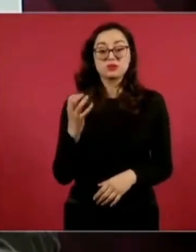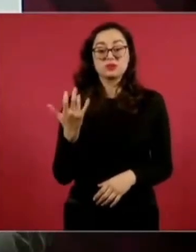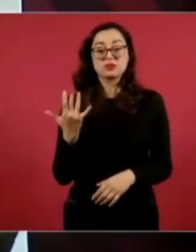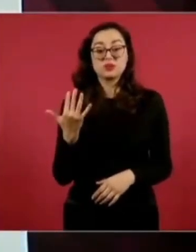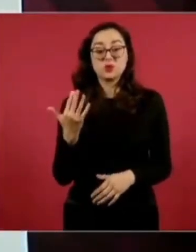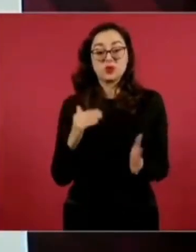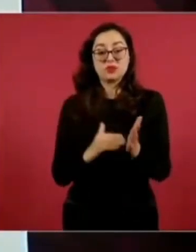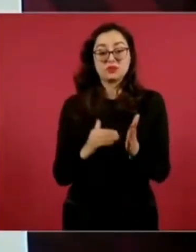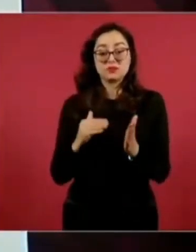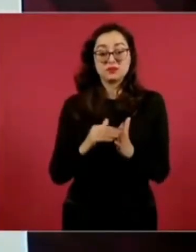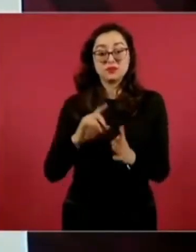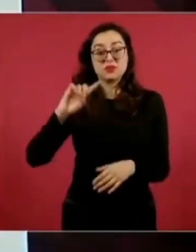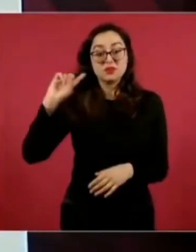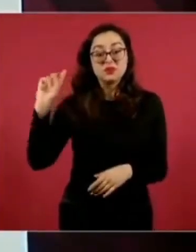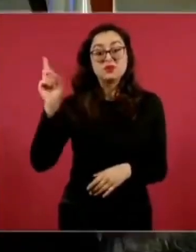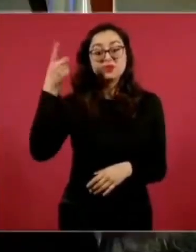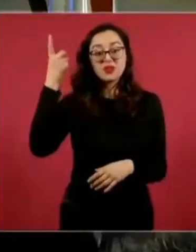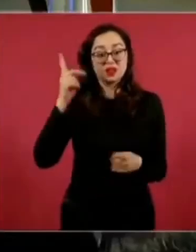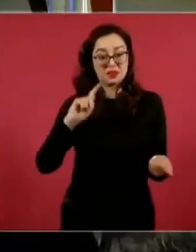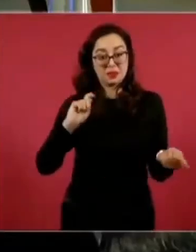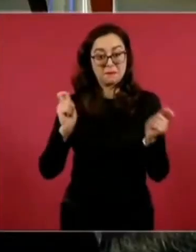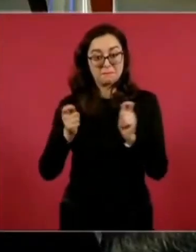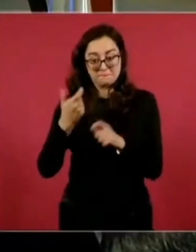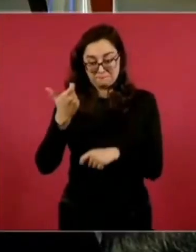¿Cuántos son 450 millones de dólares?